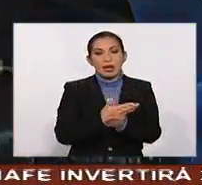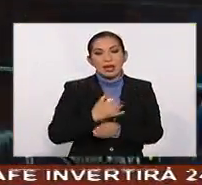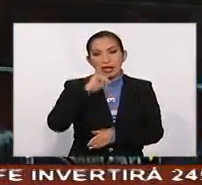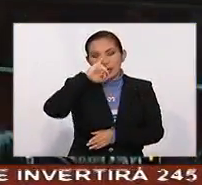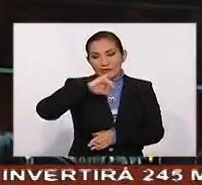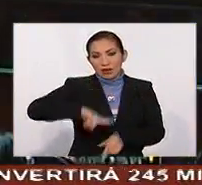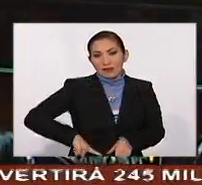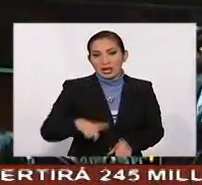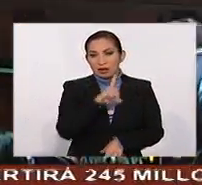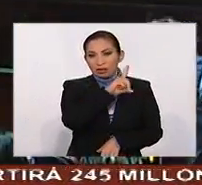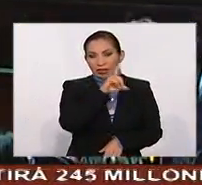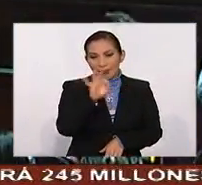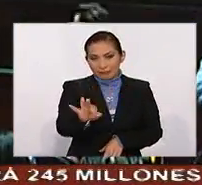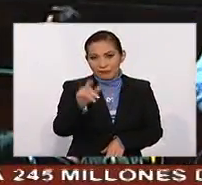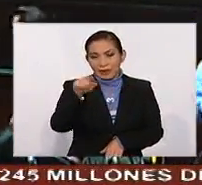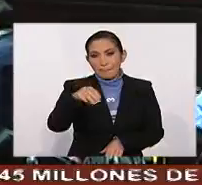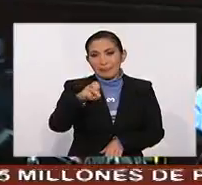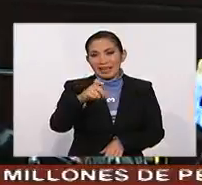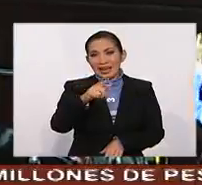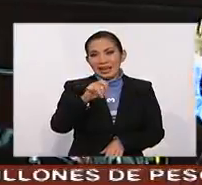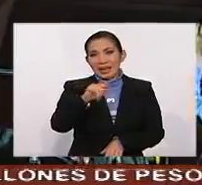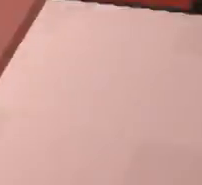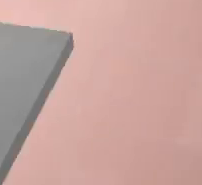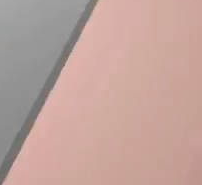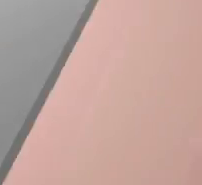gobierno del Distrito Federal, Miguel Ángel Mancera.